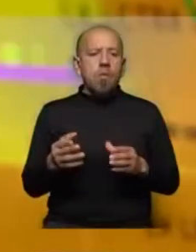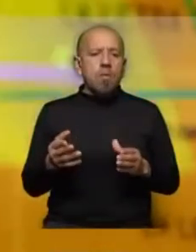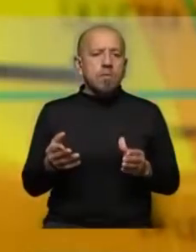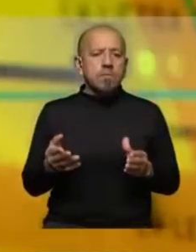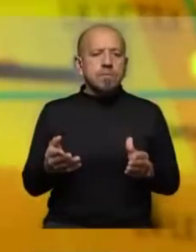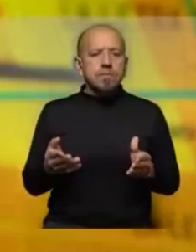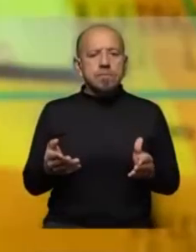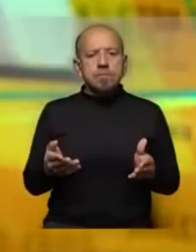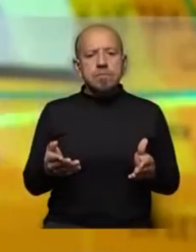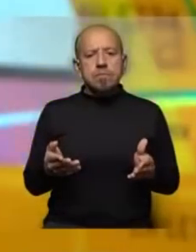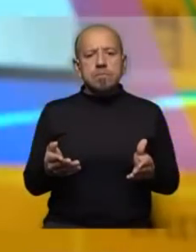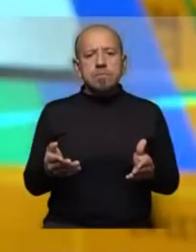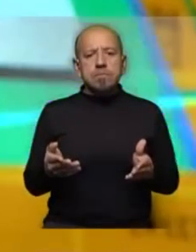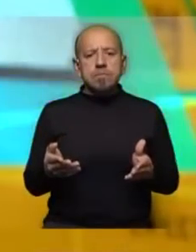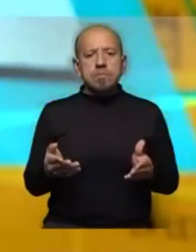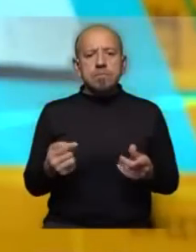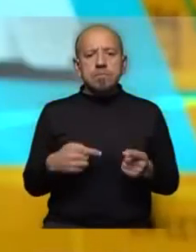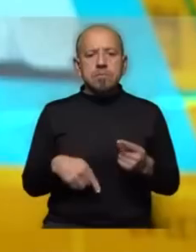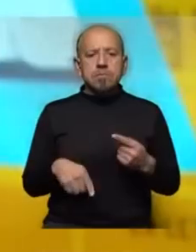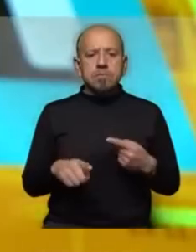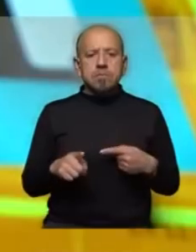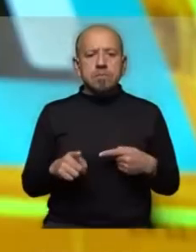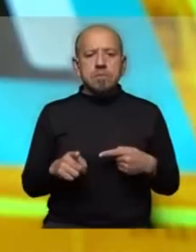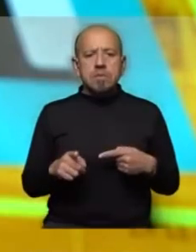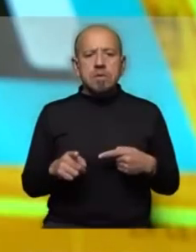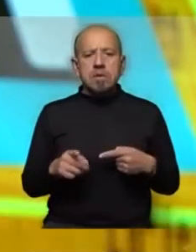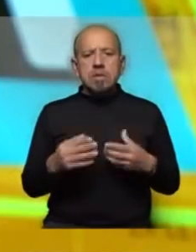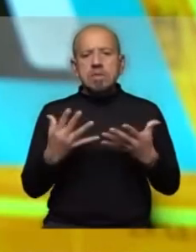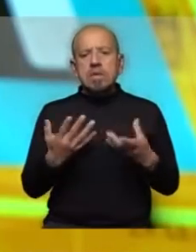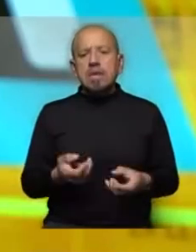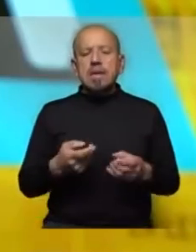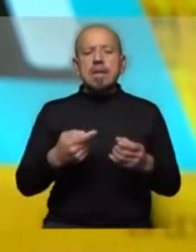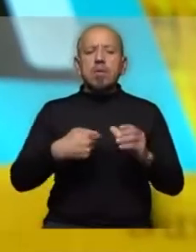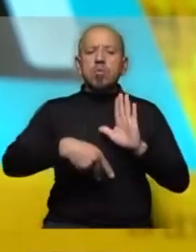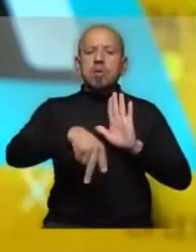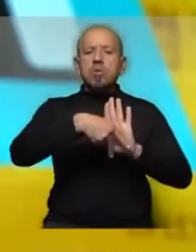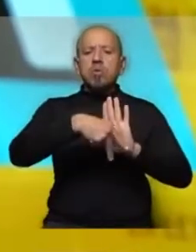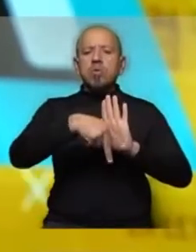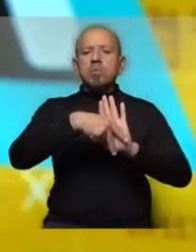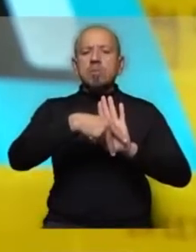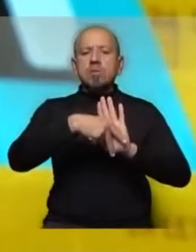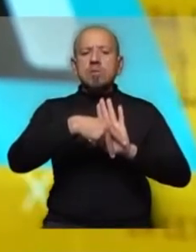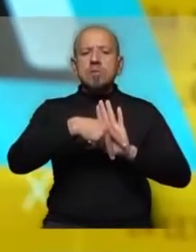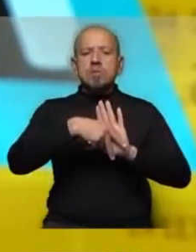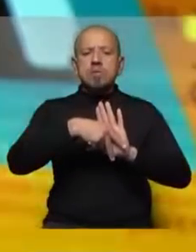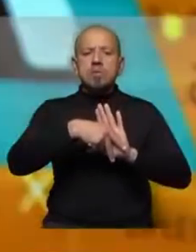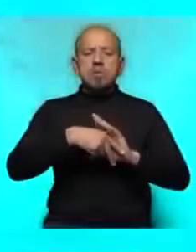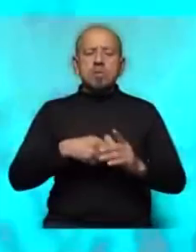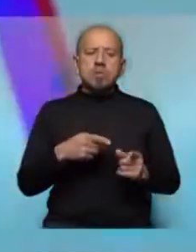eh que que además pretende con una norma que según dicen tiene nombre y apellido